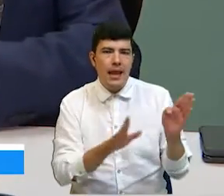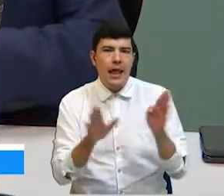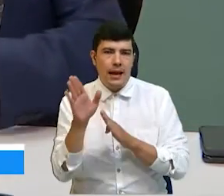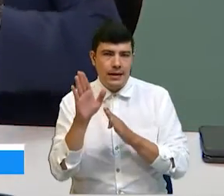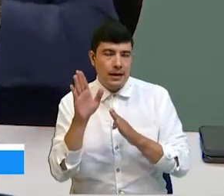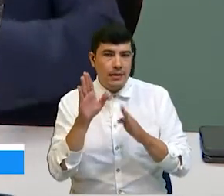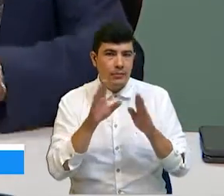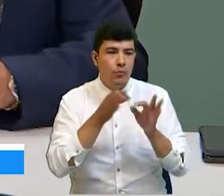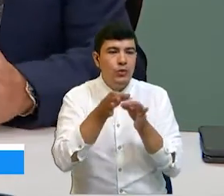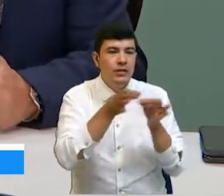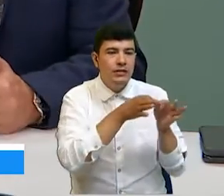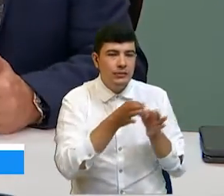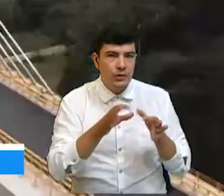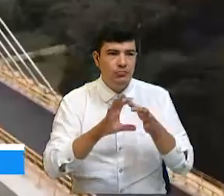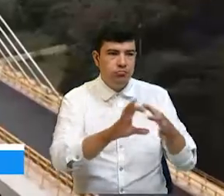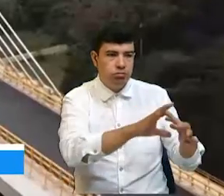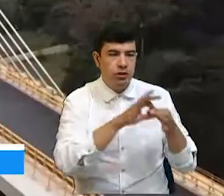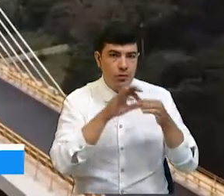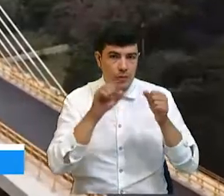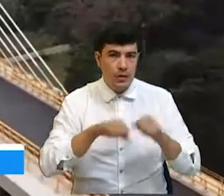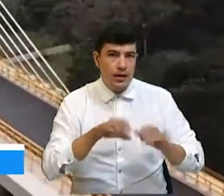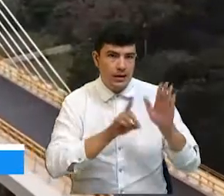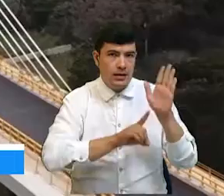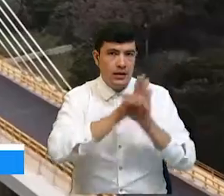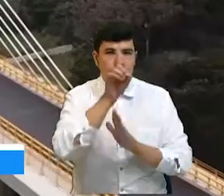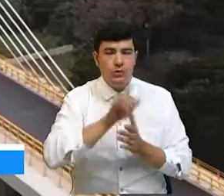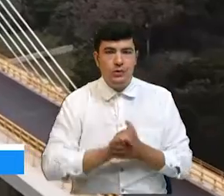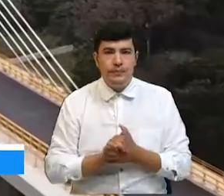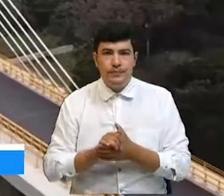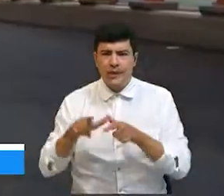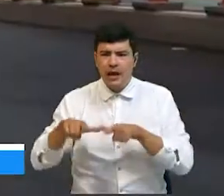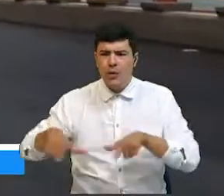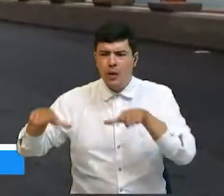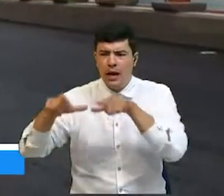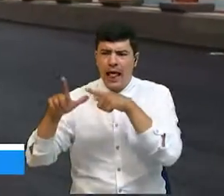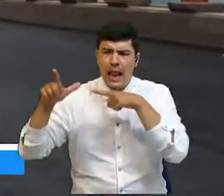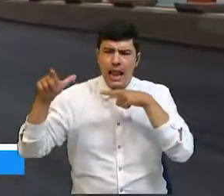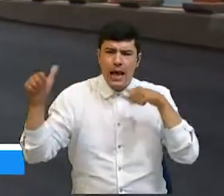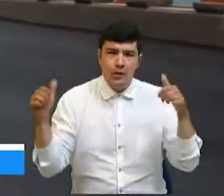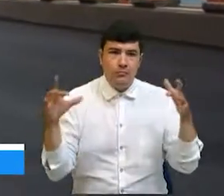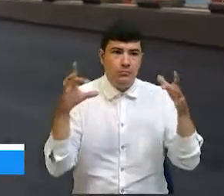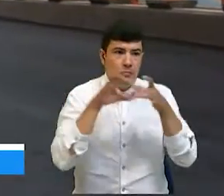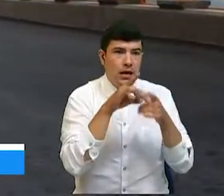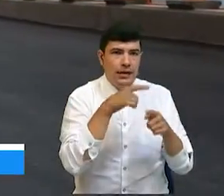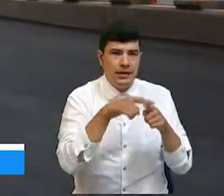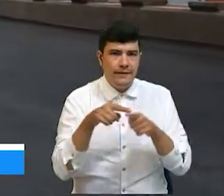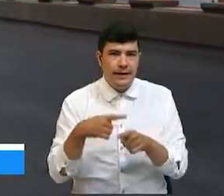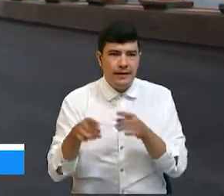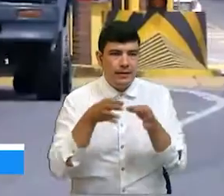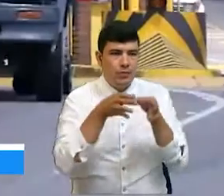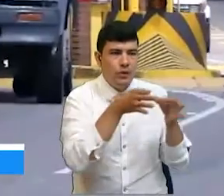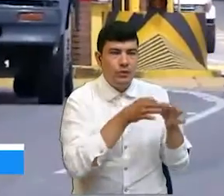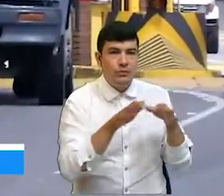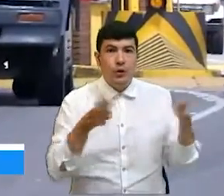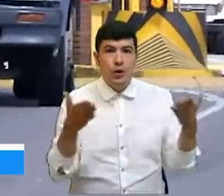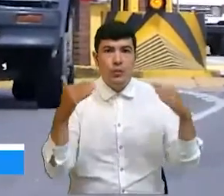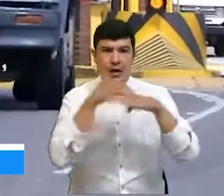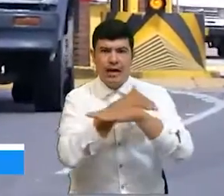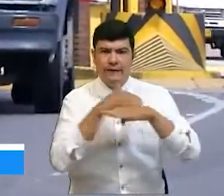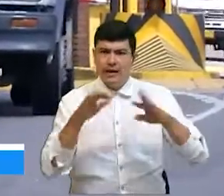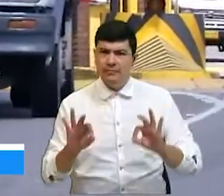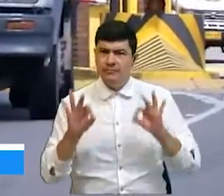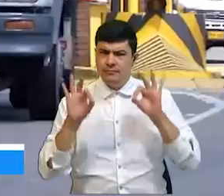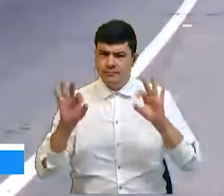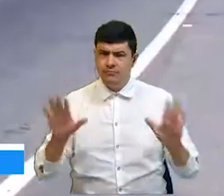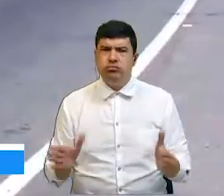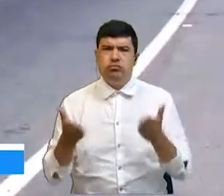grandes proyectos para generar el desarrollo. Conectar las zonas apartadas con los cascos urbanos de los municipios a través de vías